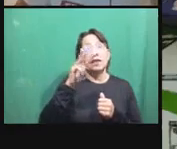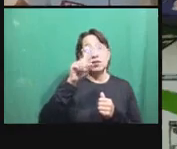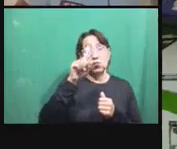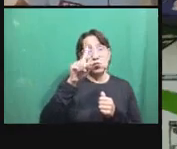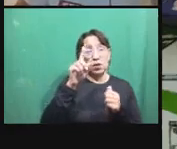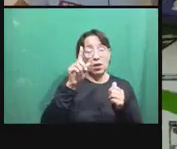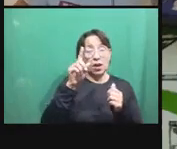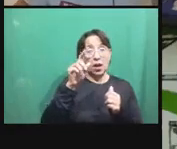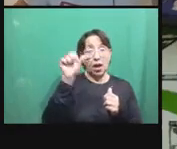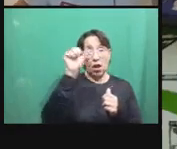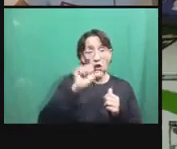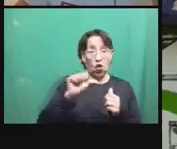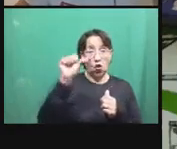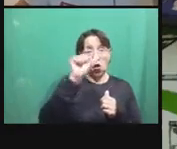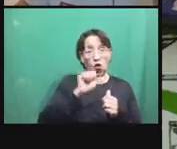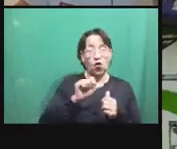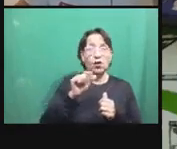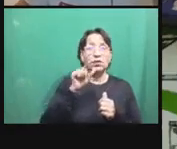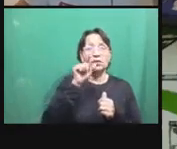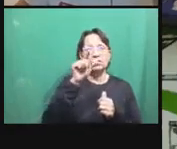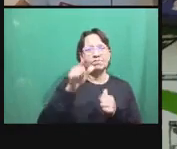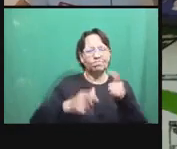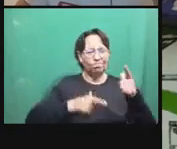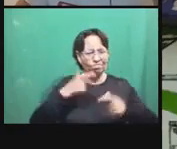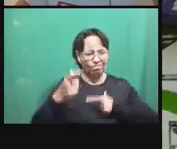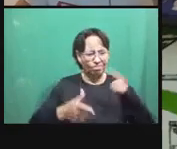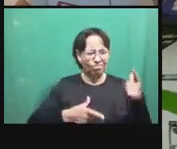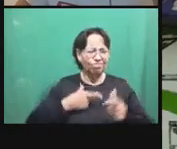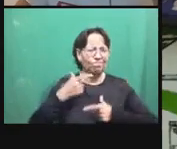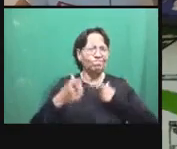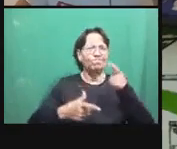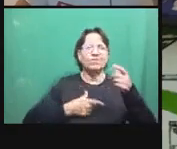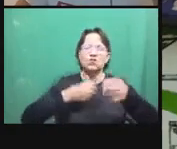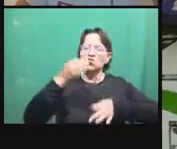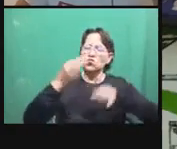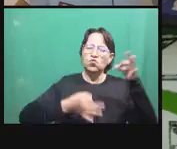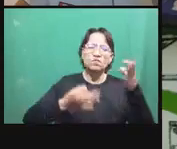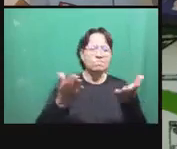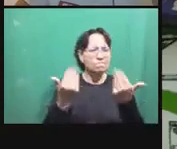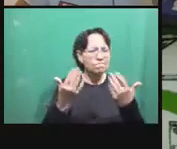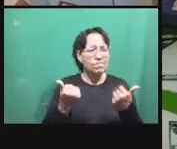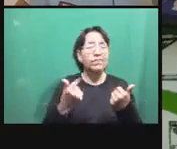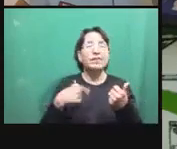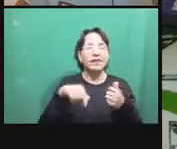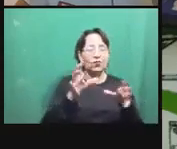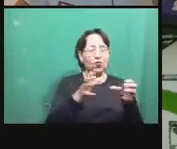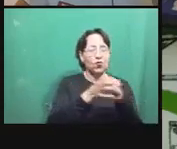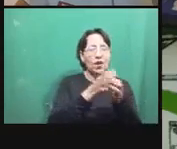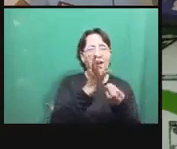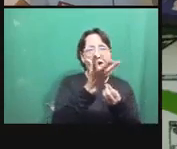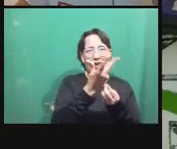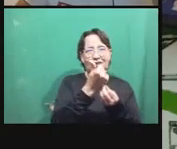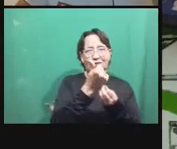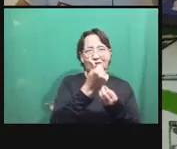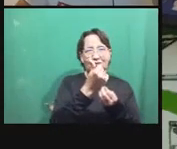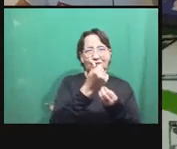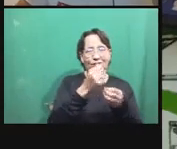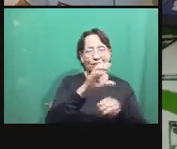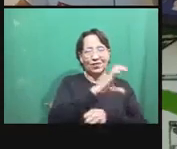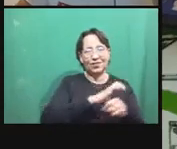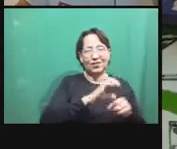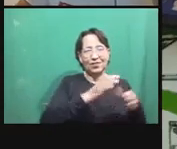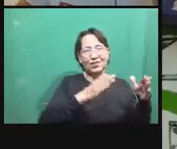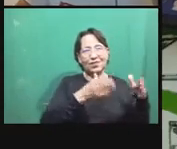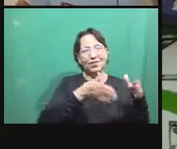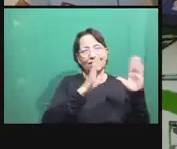año, a través de su incansable lucha por justicia y con el apoyo del Gremio del Arte Urbano, lograron que el gobierno y la Policía Nacional